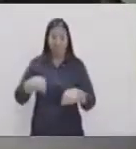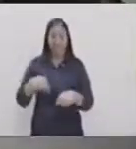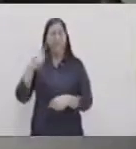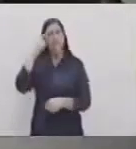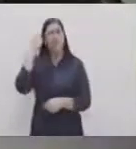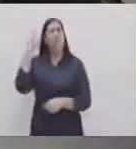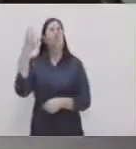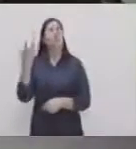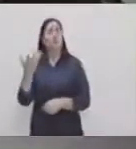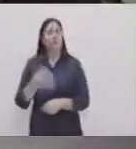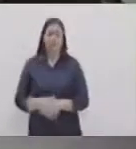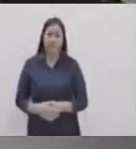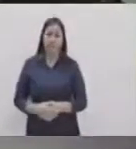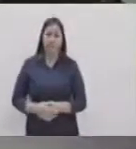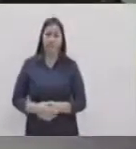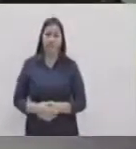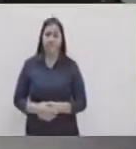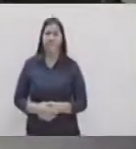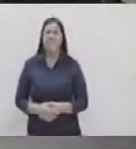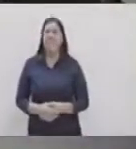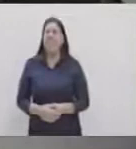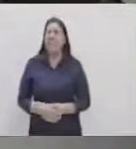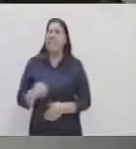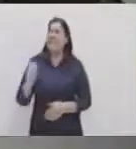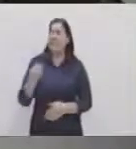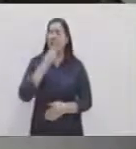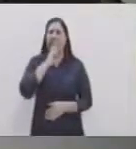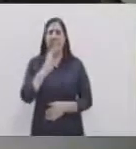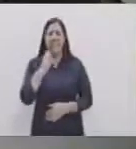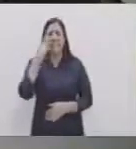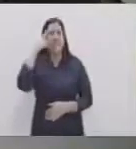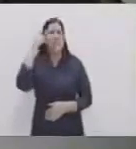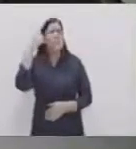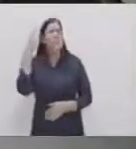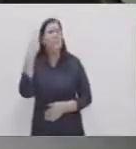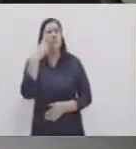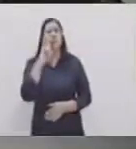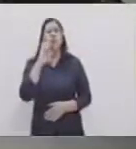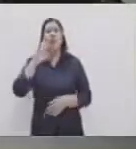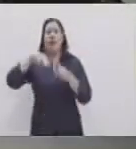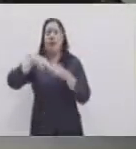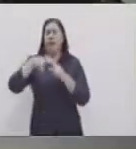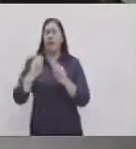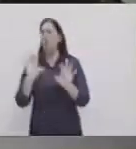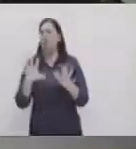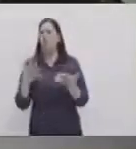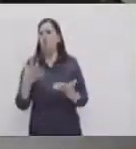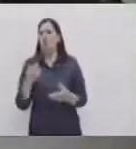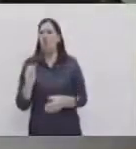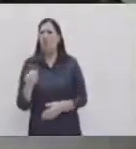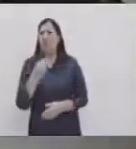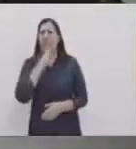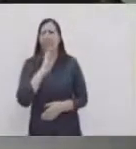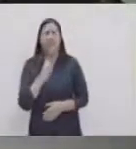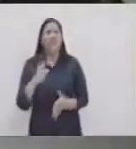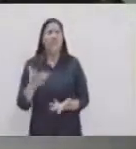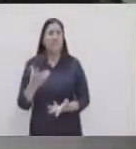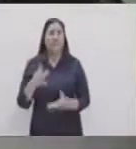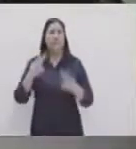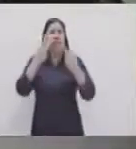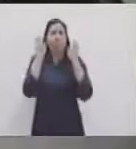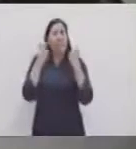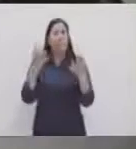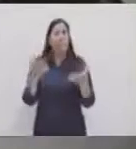sobre el sueño. Y me surge la duda, pero ¿qué es el sueño? ¿Qué podemos decir que es cuando hablamos de específicamente de este